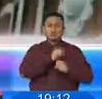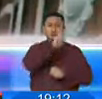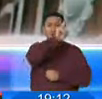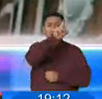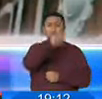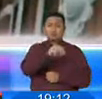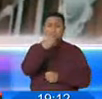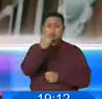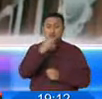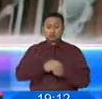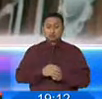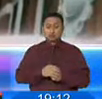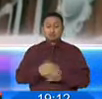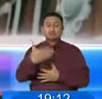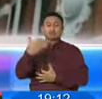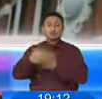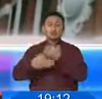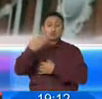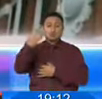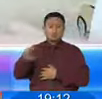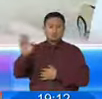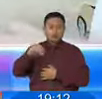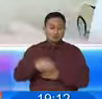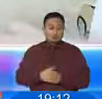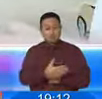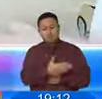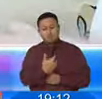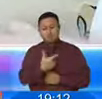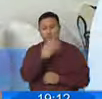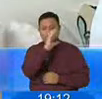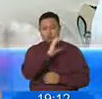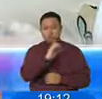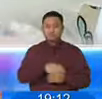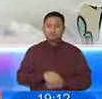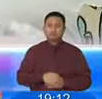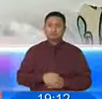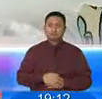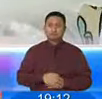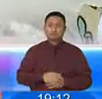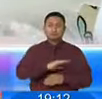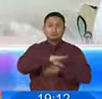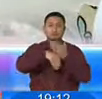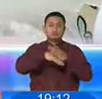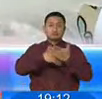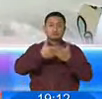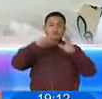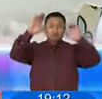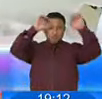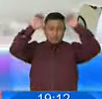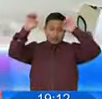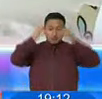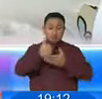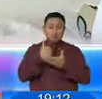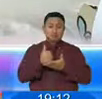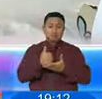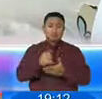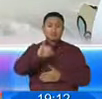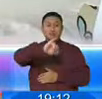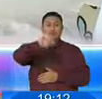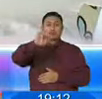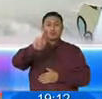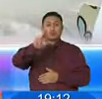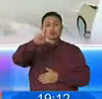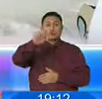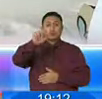y es solicitado por la justicia británica. Toda esta estrategia para beneficiar a Julian Assange, ¿sí?, es parte de